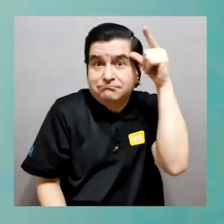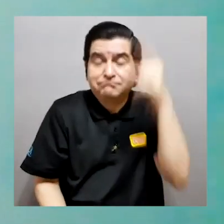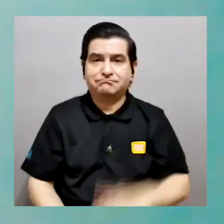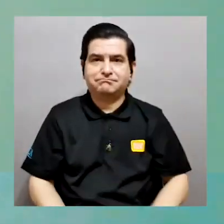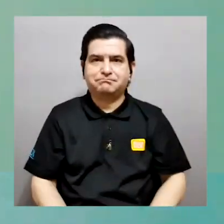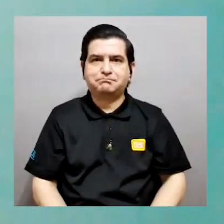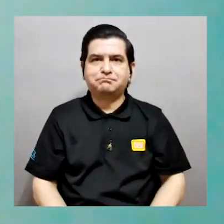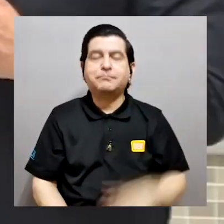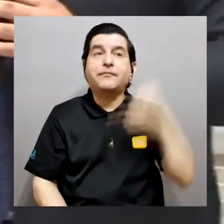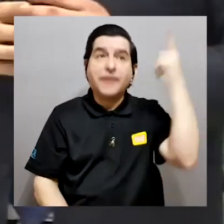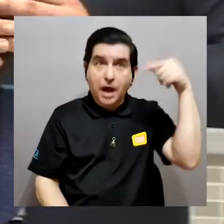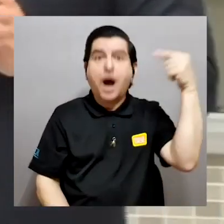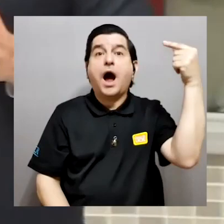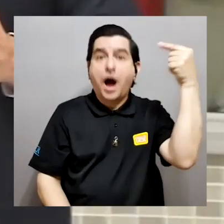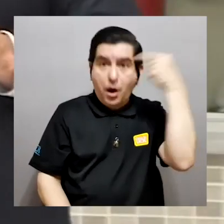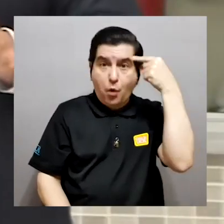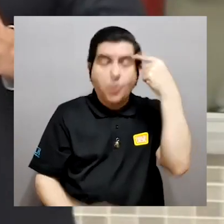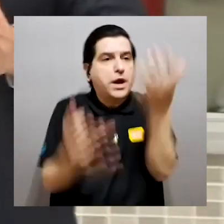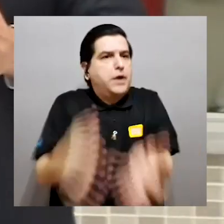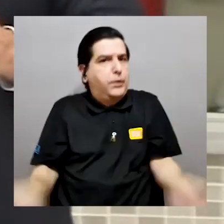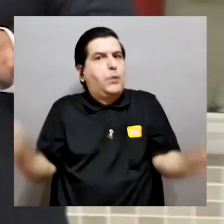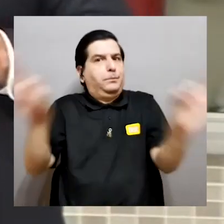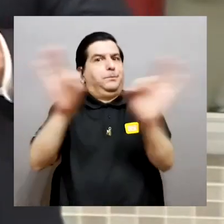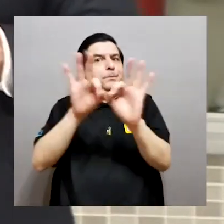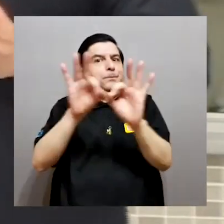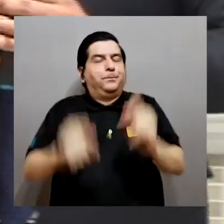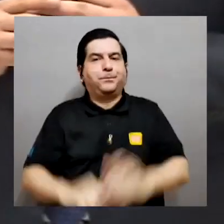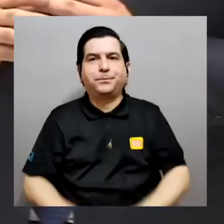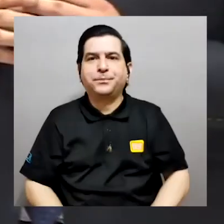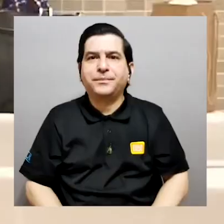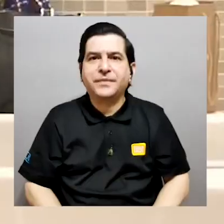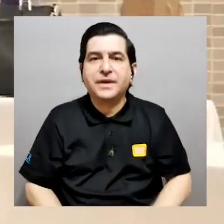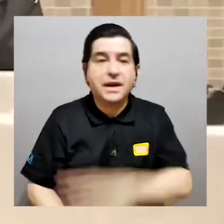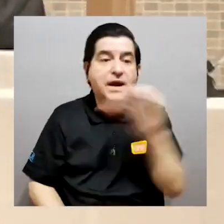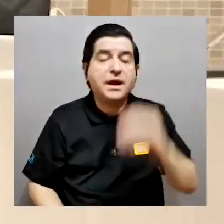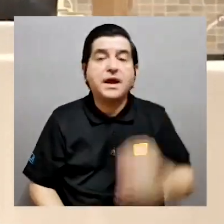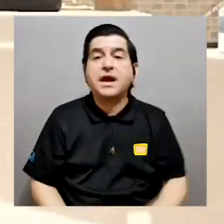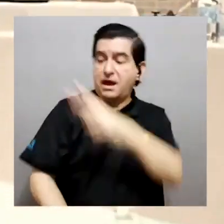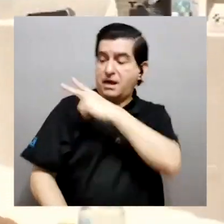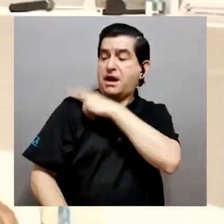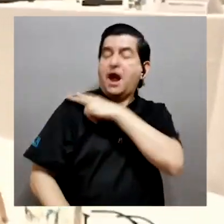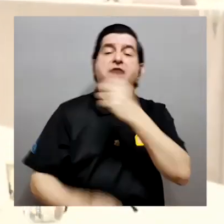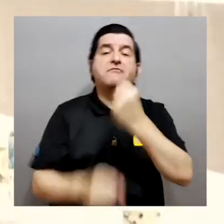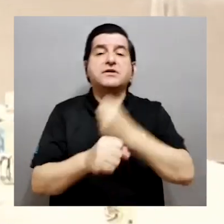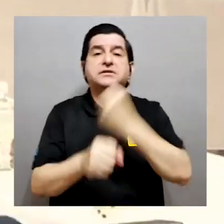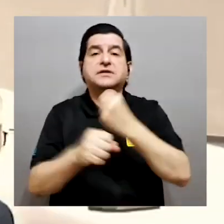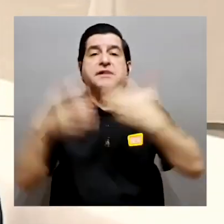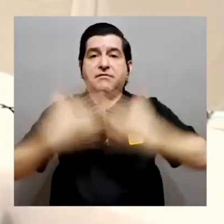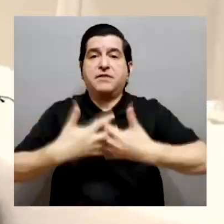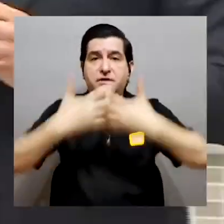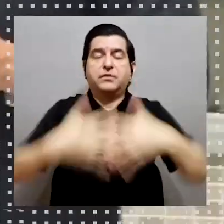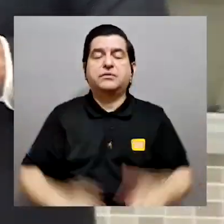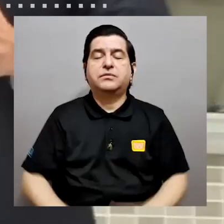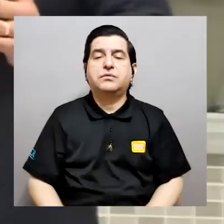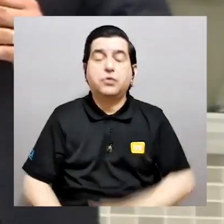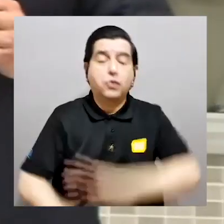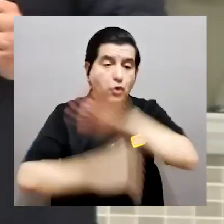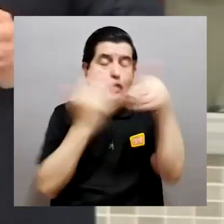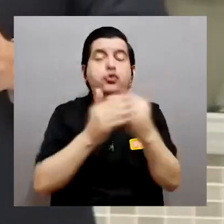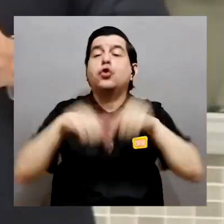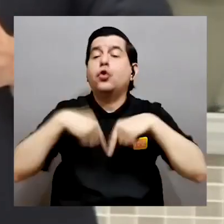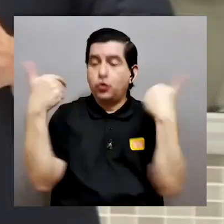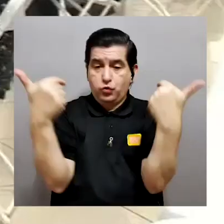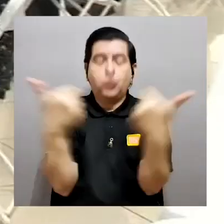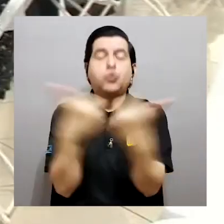¿verdad? El Estado, muy importante también, y los patronos, ¿verdad? Y en realidad yo diría que todos